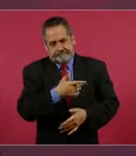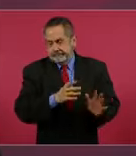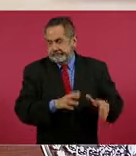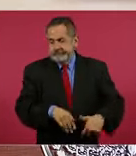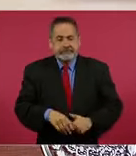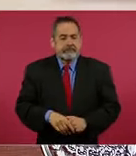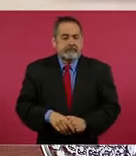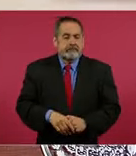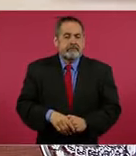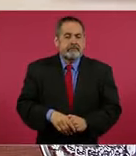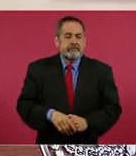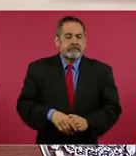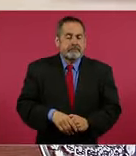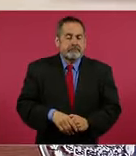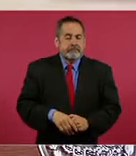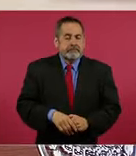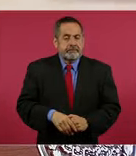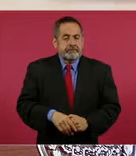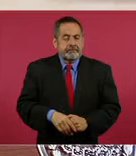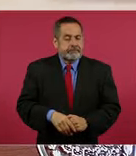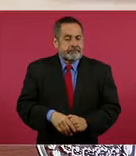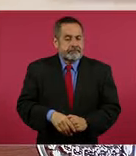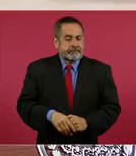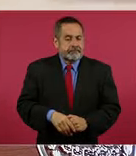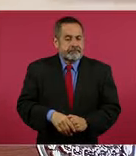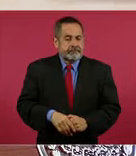Afortunadamente ya hay más